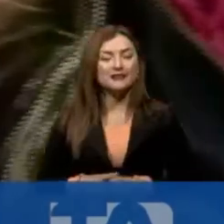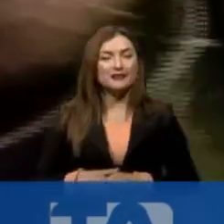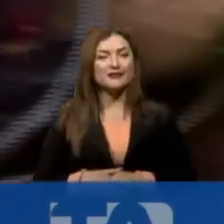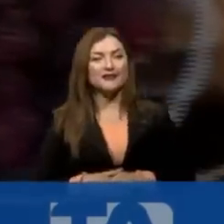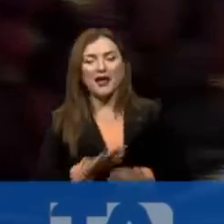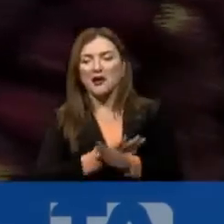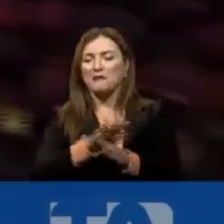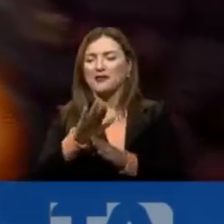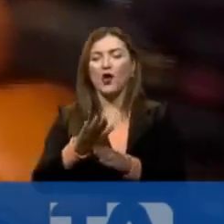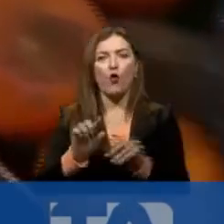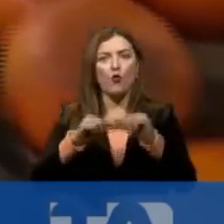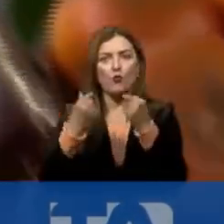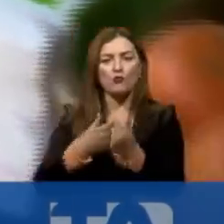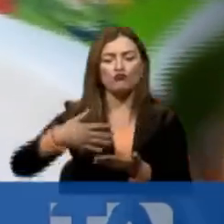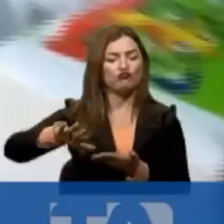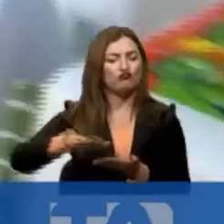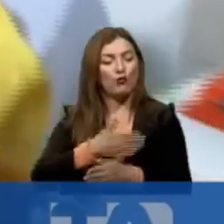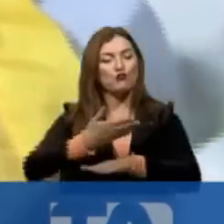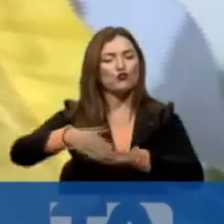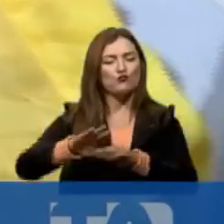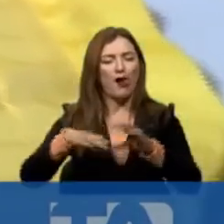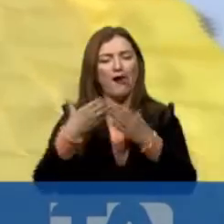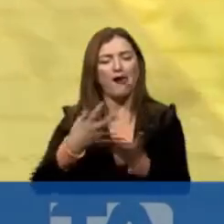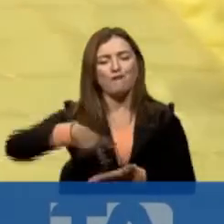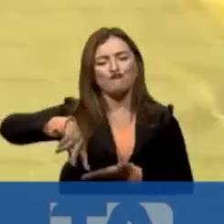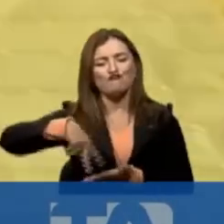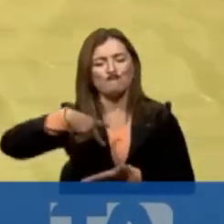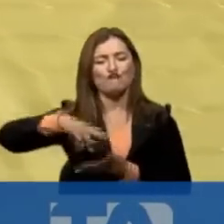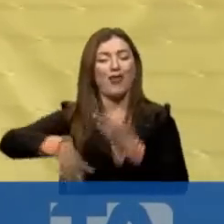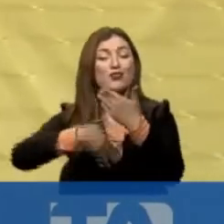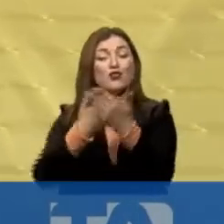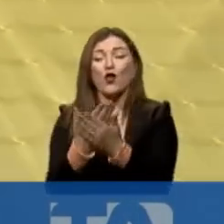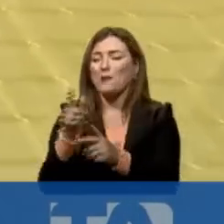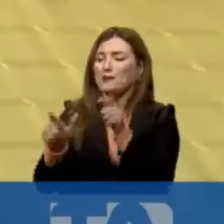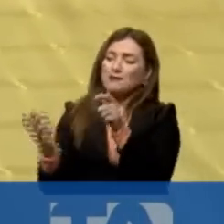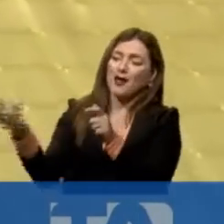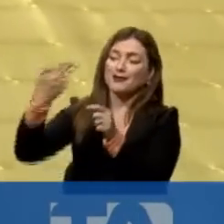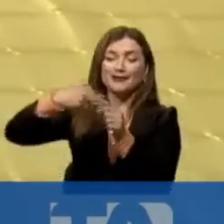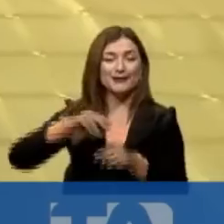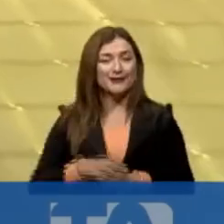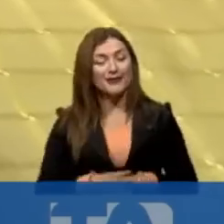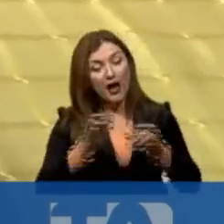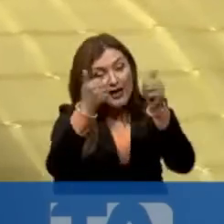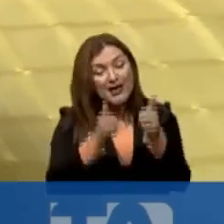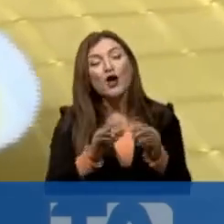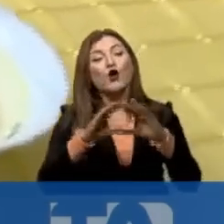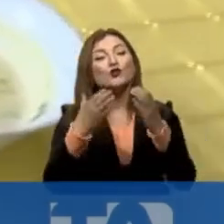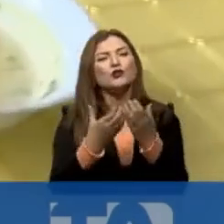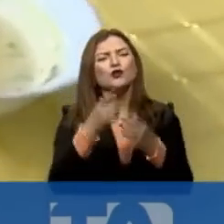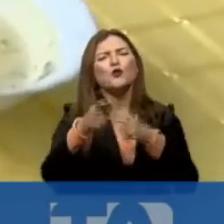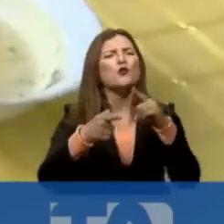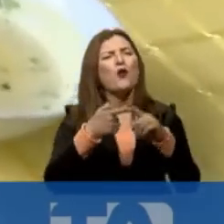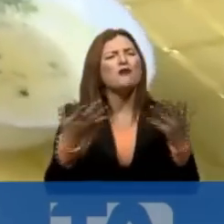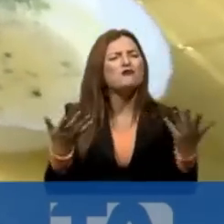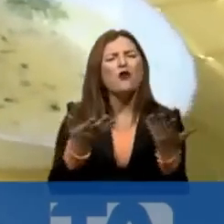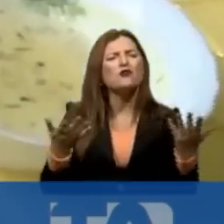invitado fuerte, la Sonora Dinamita, así que a toda la población a participar de este evento. Me hablaba de los artistas y del concierto. ¿Cuándo va a ser el concierto?